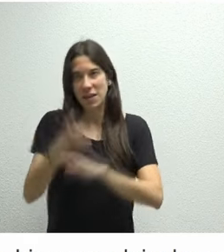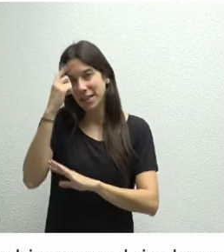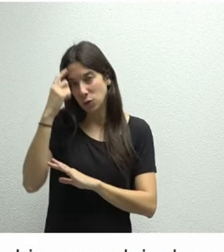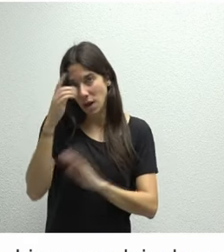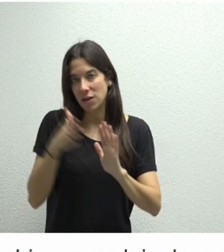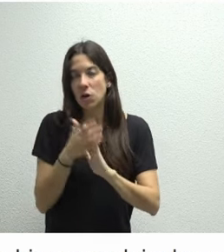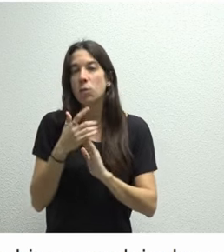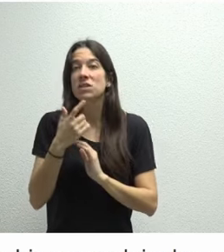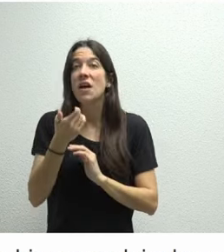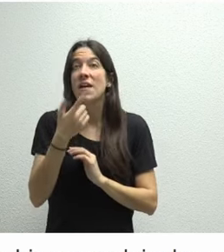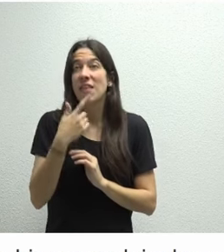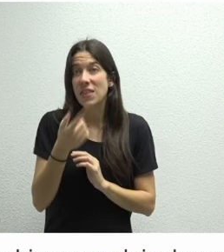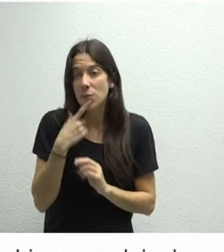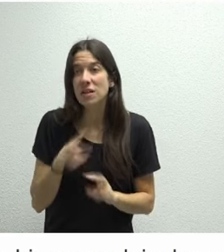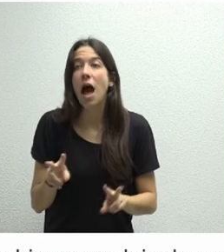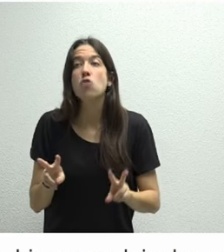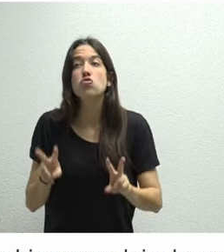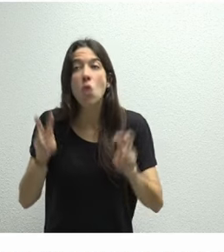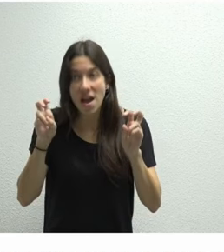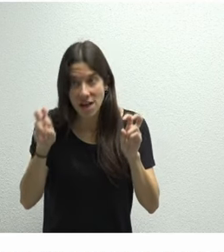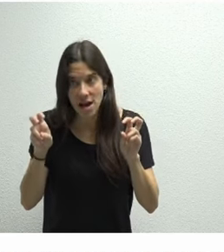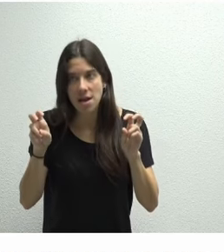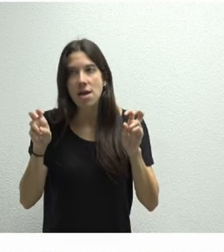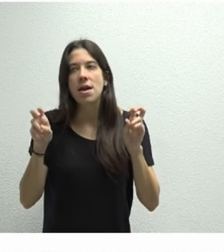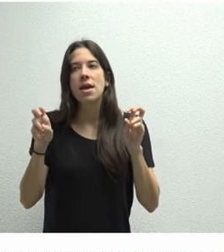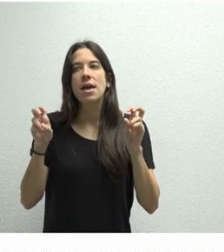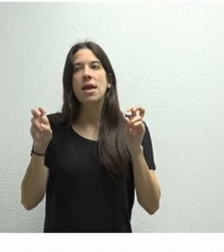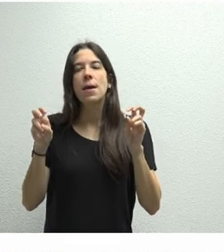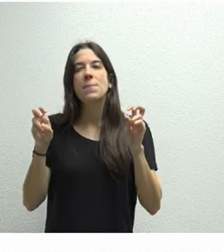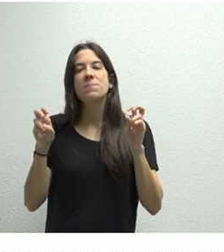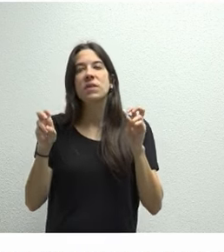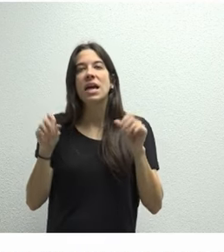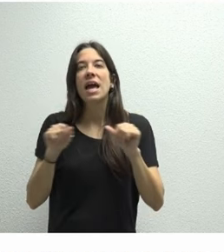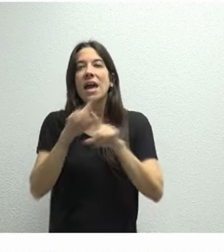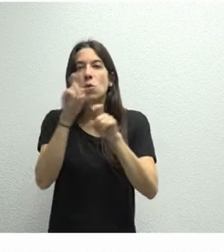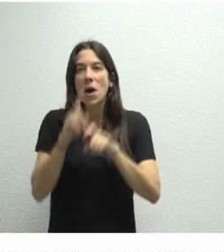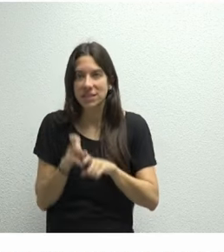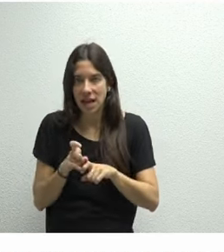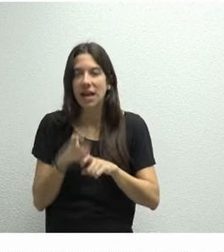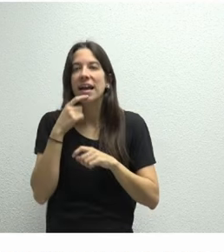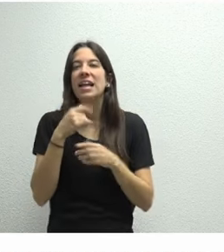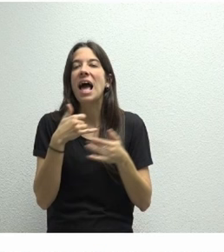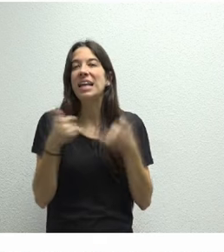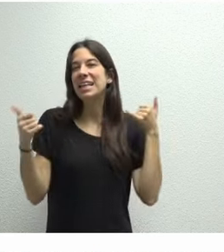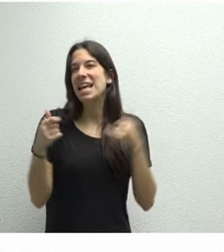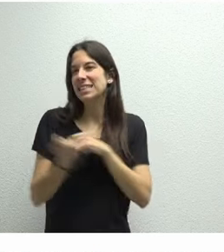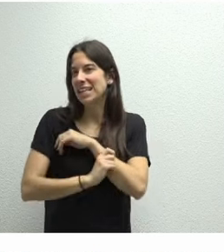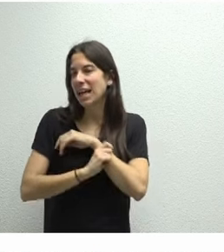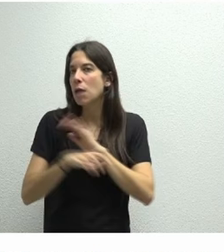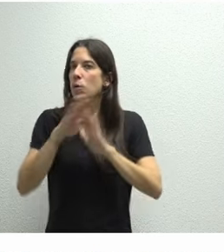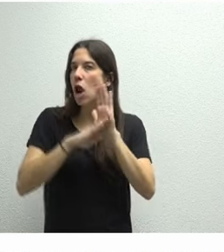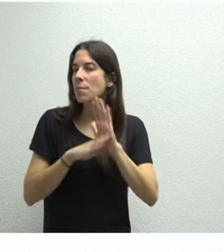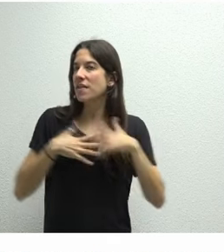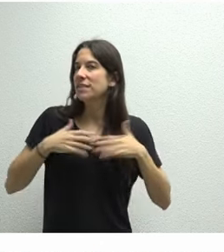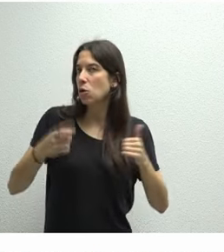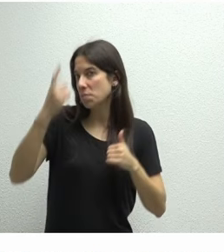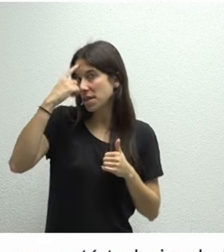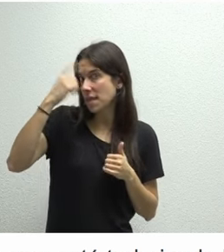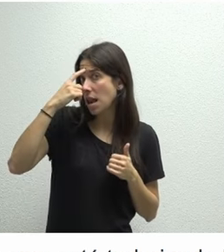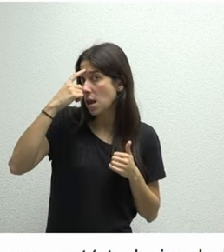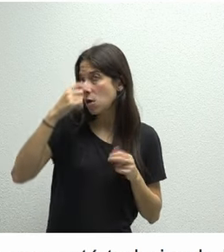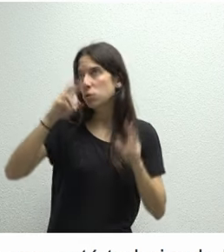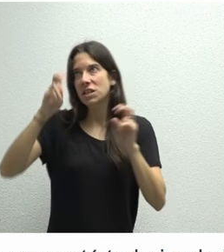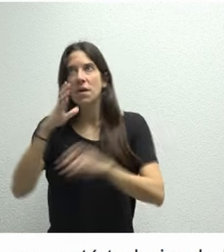encuesta sobre eh las líneas estratégicas del programa de Salud Mental Eh pues no venía nada sobre discapacidad